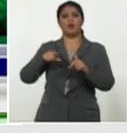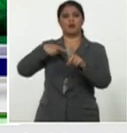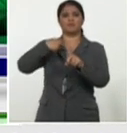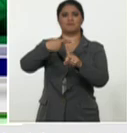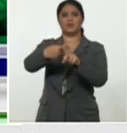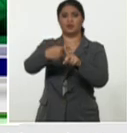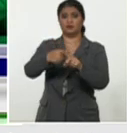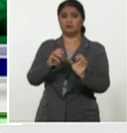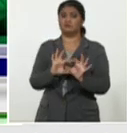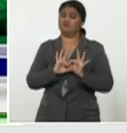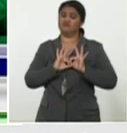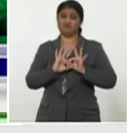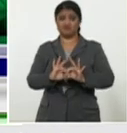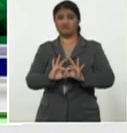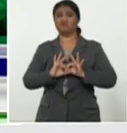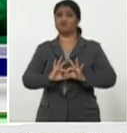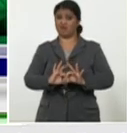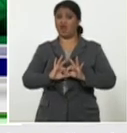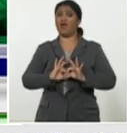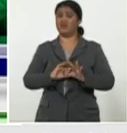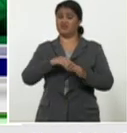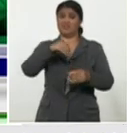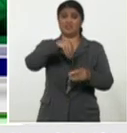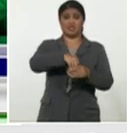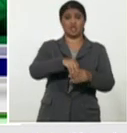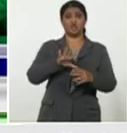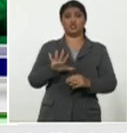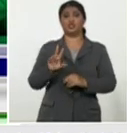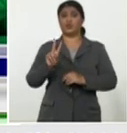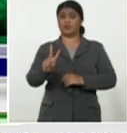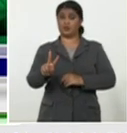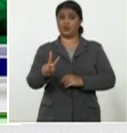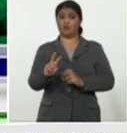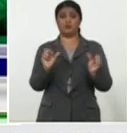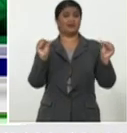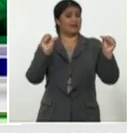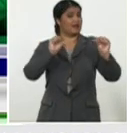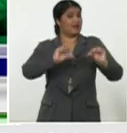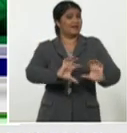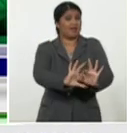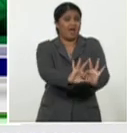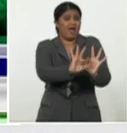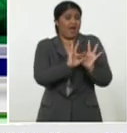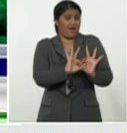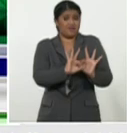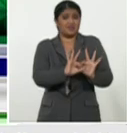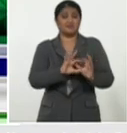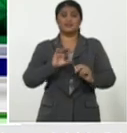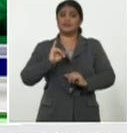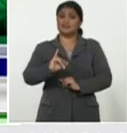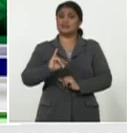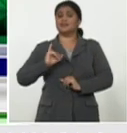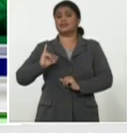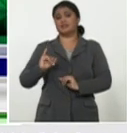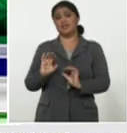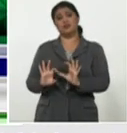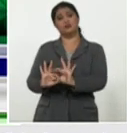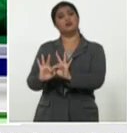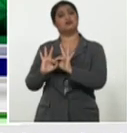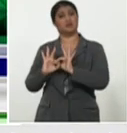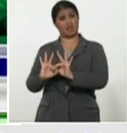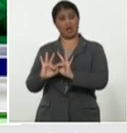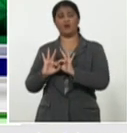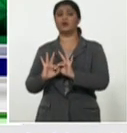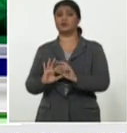muy compleja, de ellos 52 críticos y 66 graves, que como